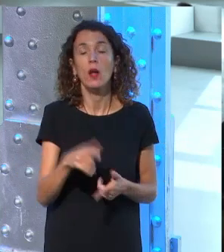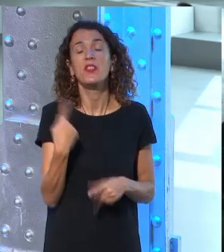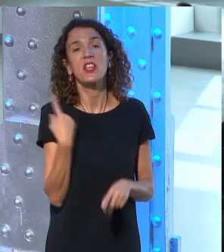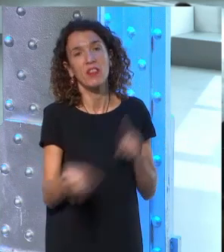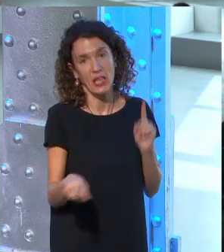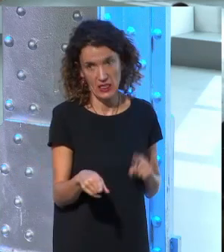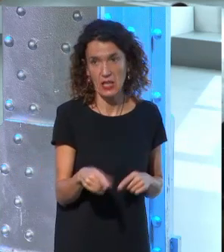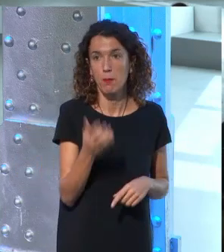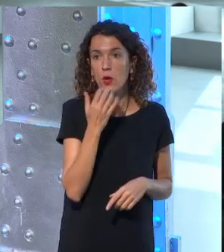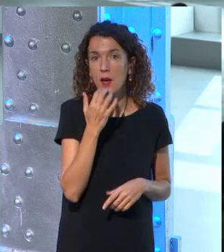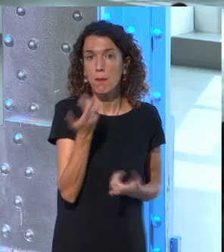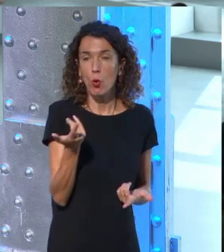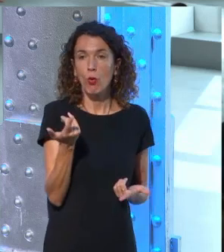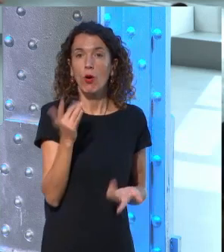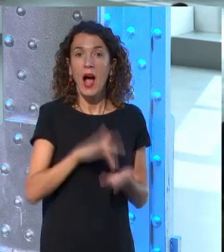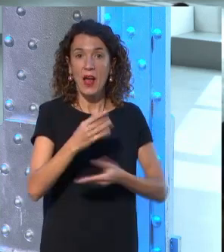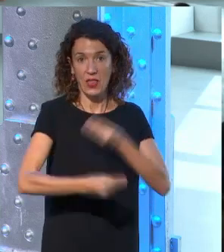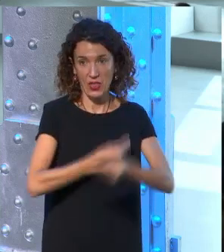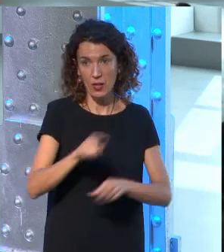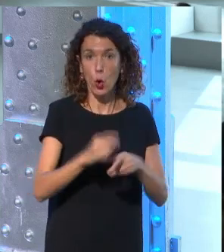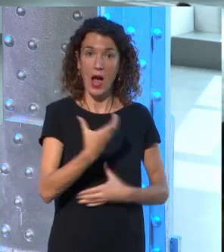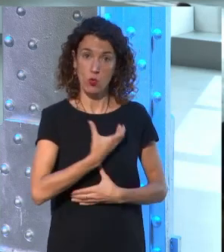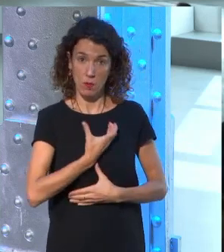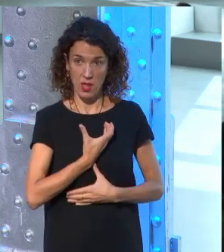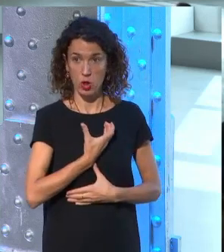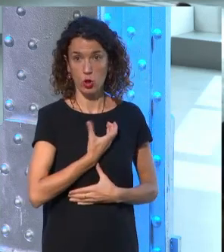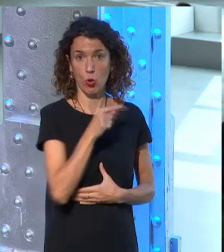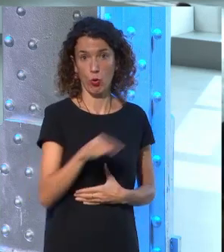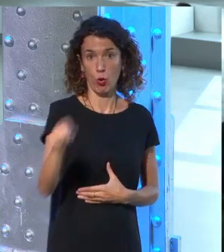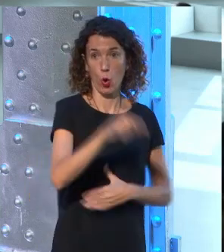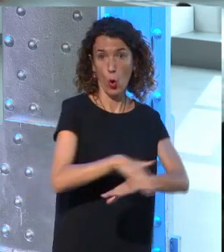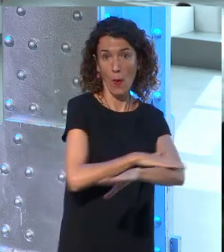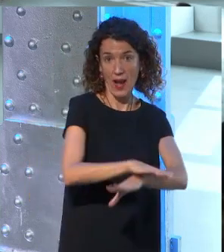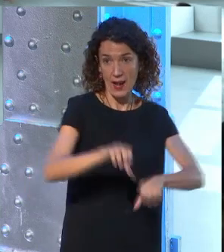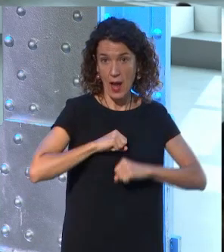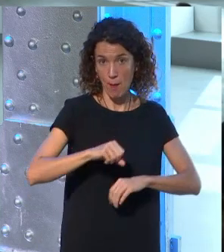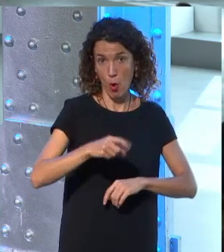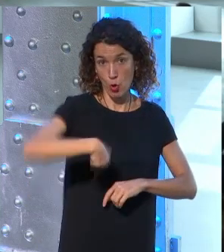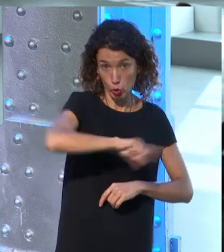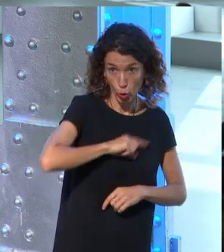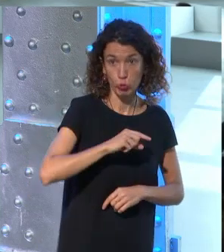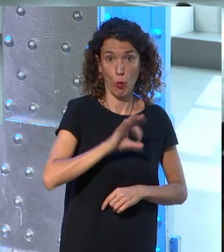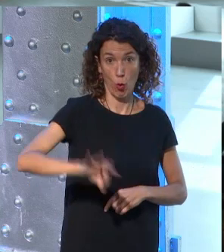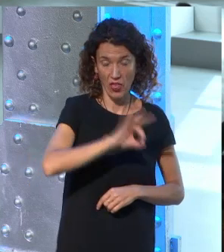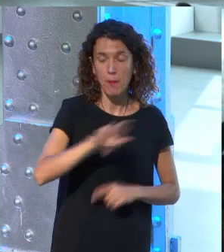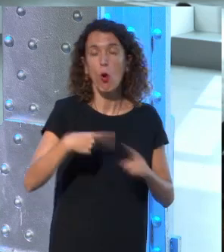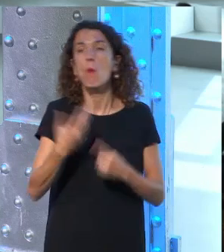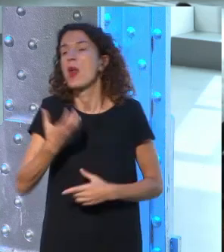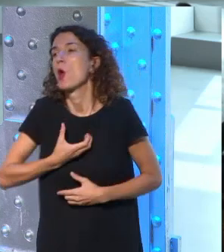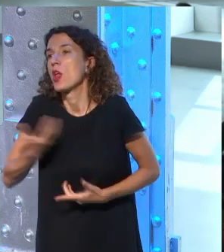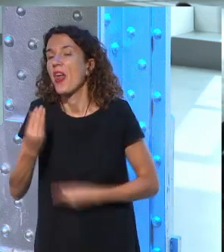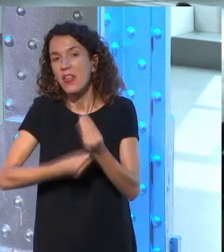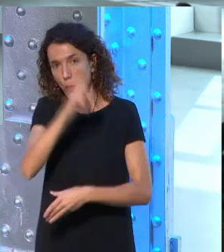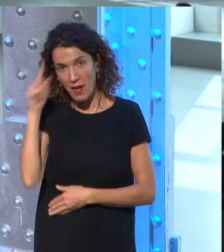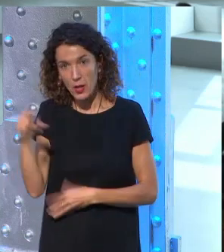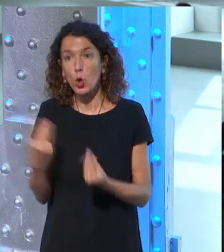mismo lo que se está haciendo en los ayuntamientos que gobernamos nosotros que lo que estaba haciendo el ayuntamiento, por ejemplo, de